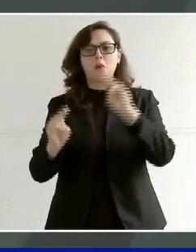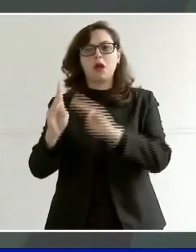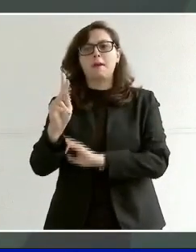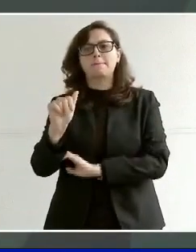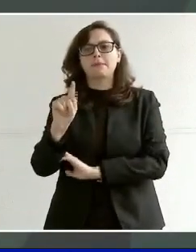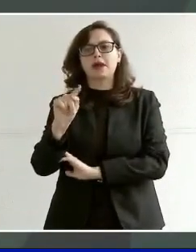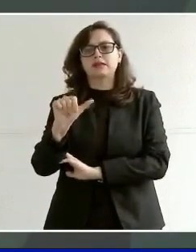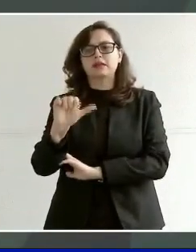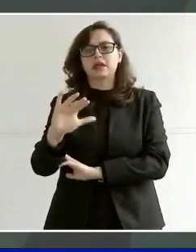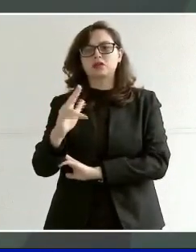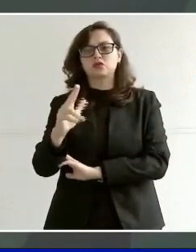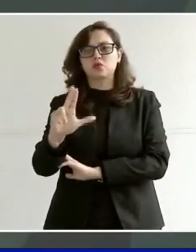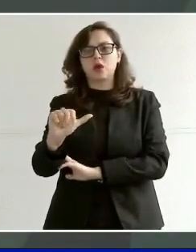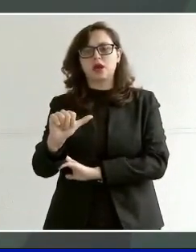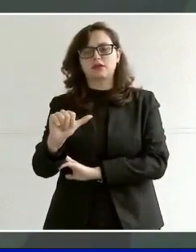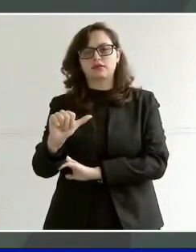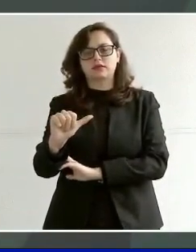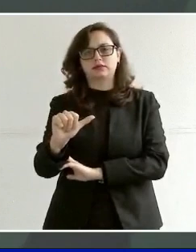Patachúa.